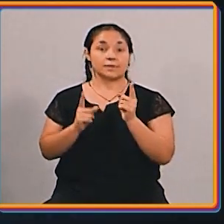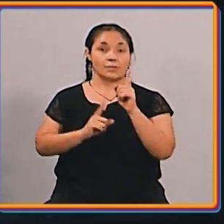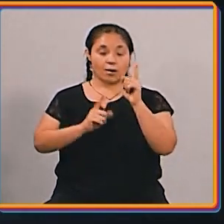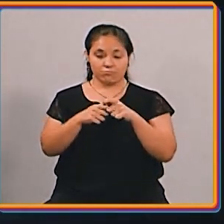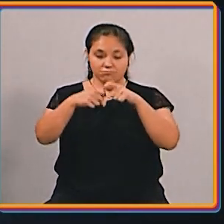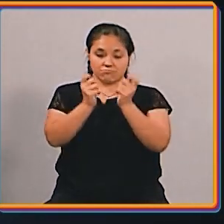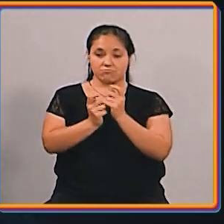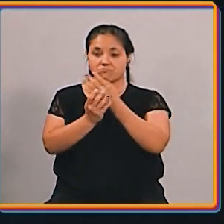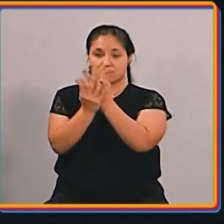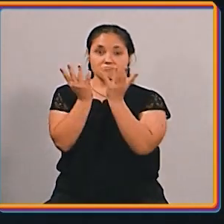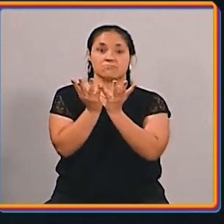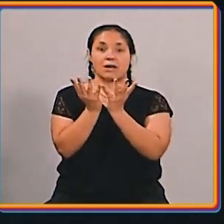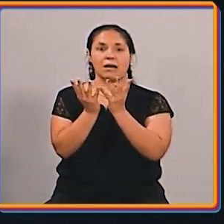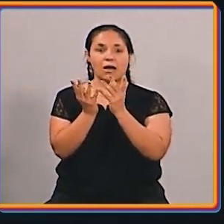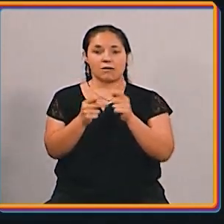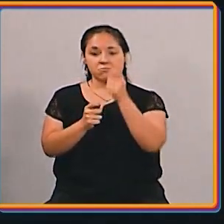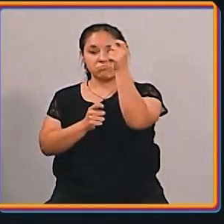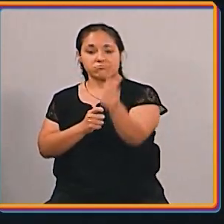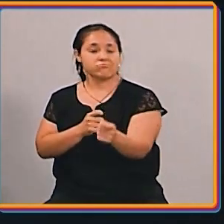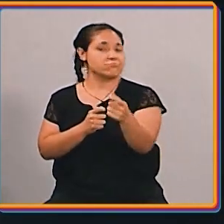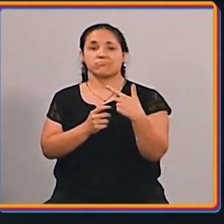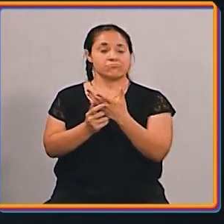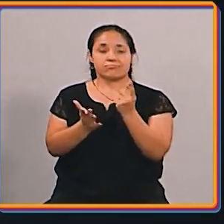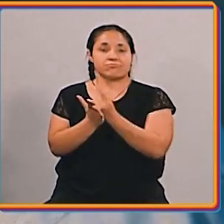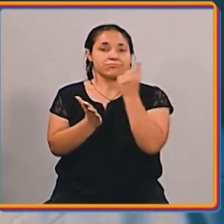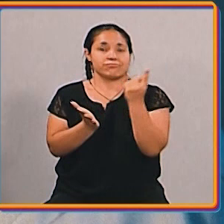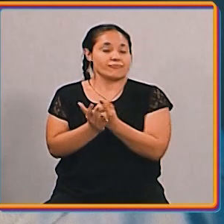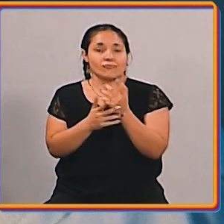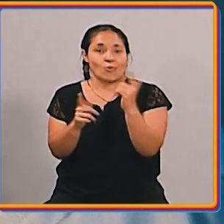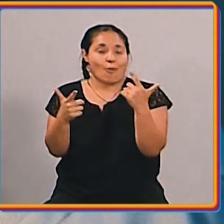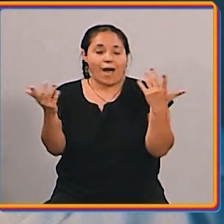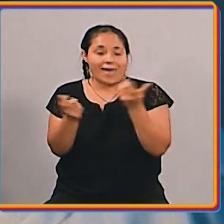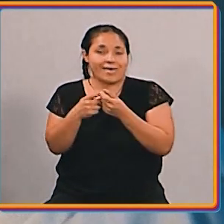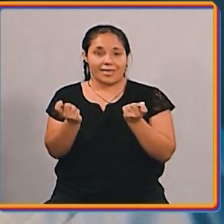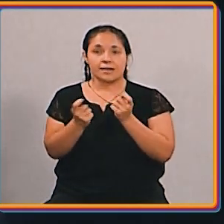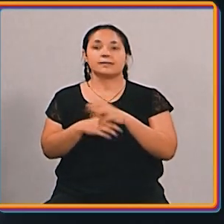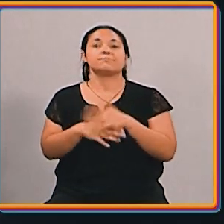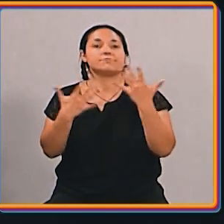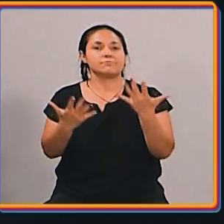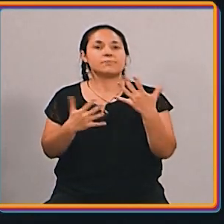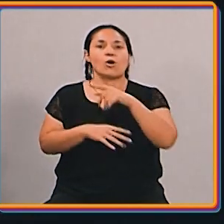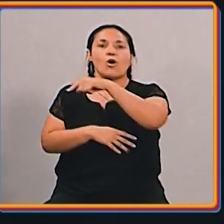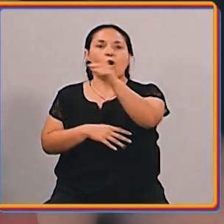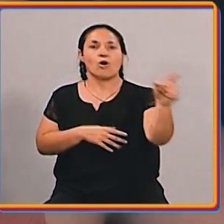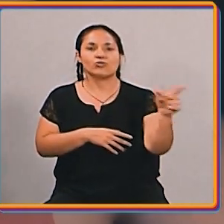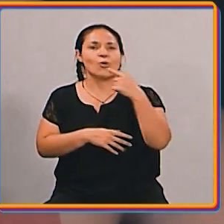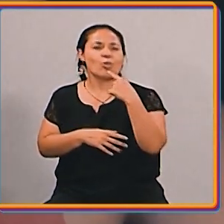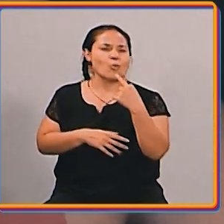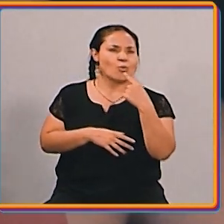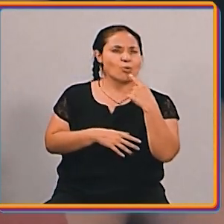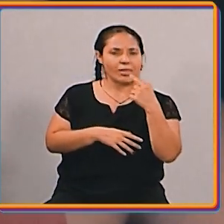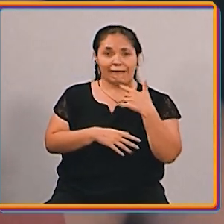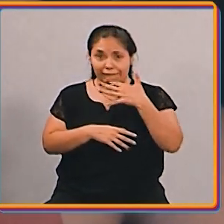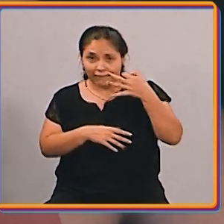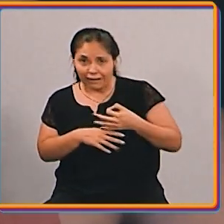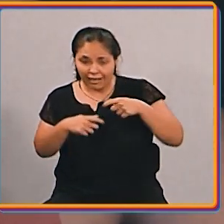A veces, en nuestra mano, no tendremos cartas para aportar a la construcción de ese túnel. Esta situación hará dudar al resto